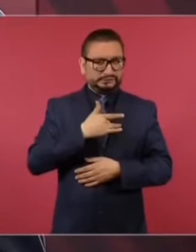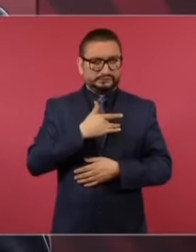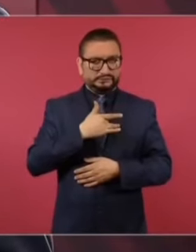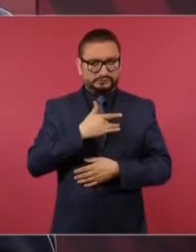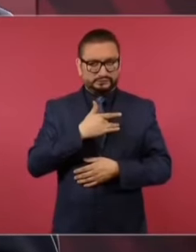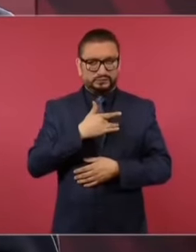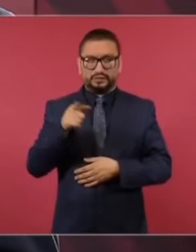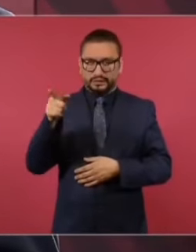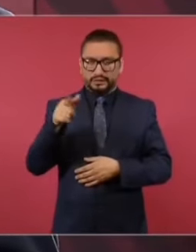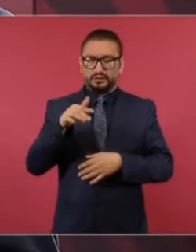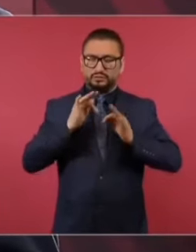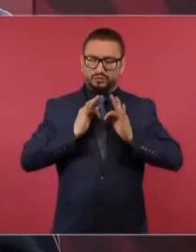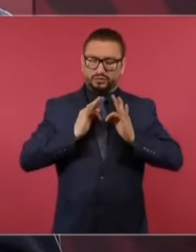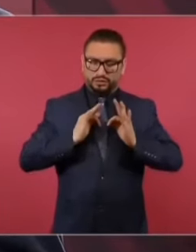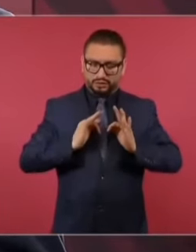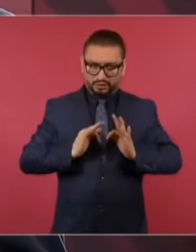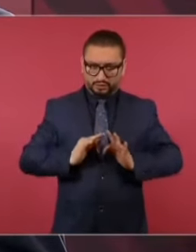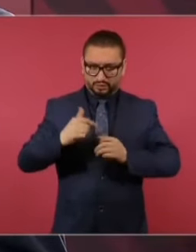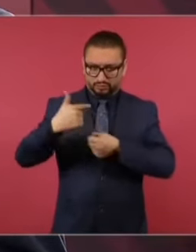serena,